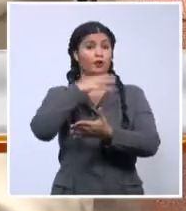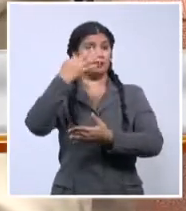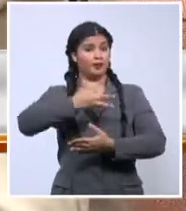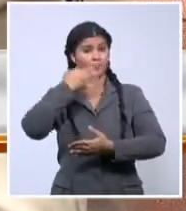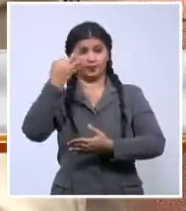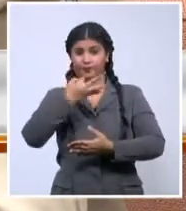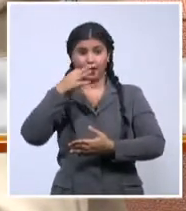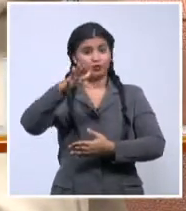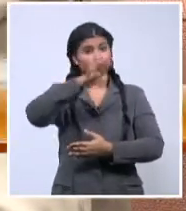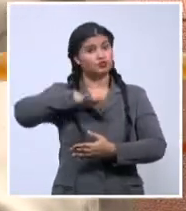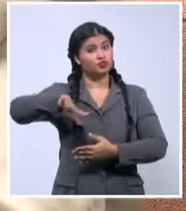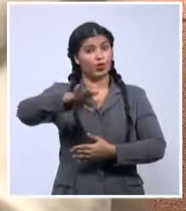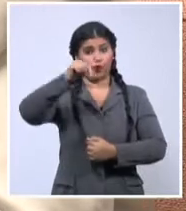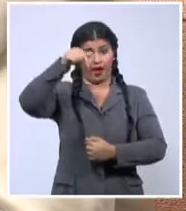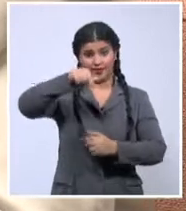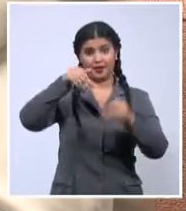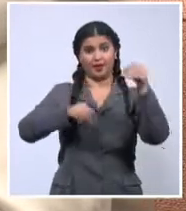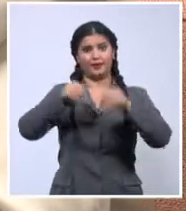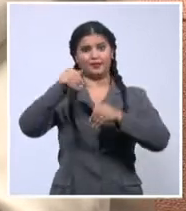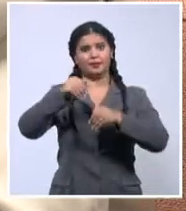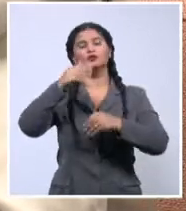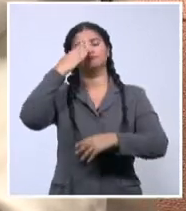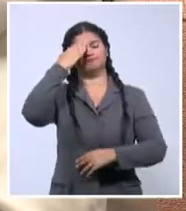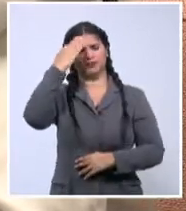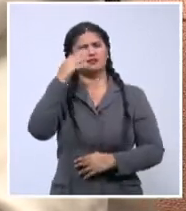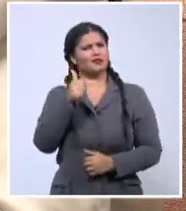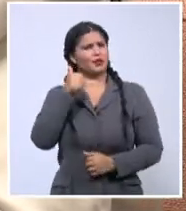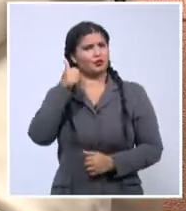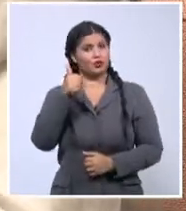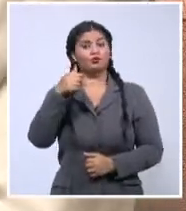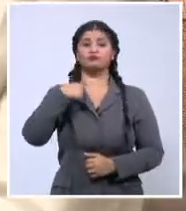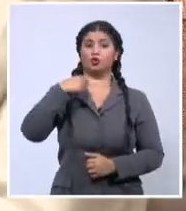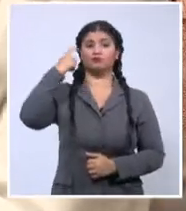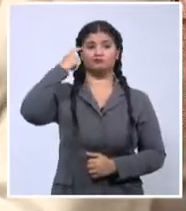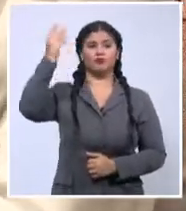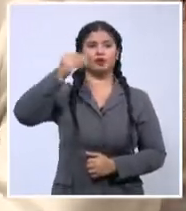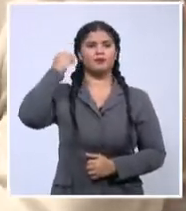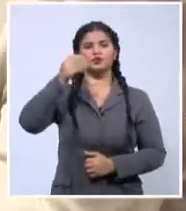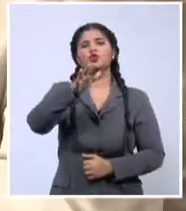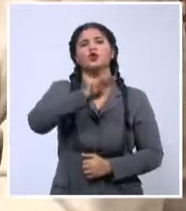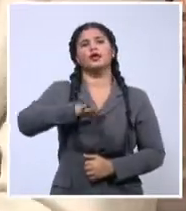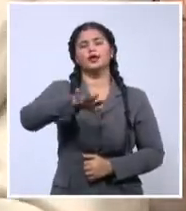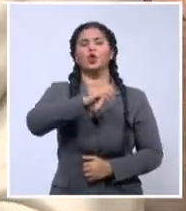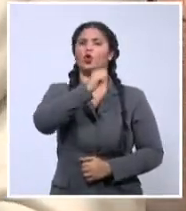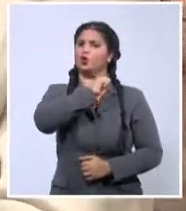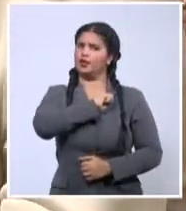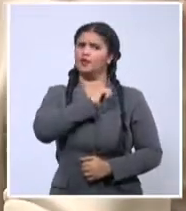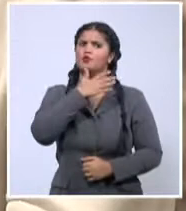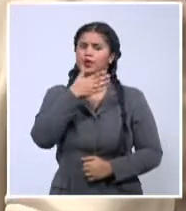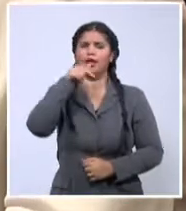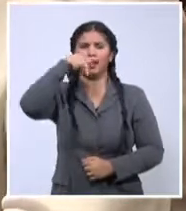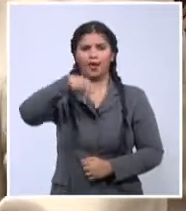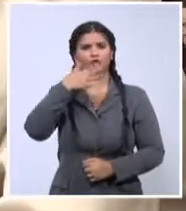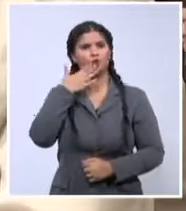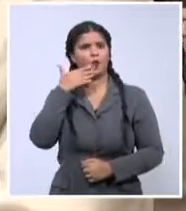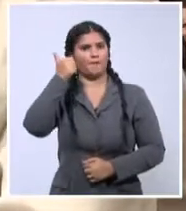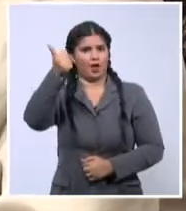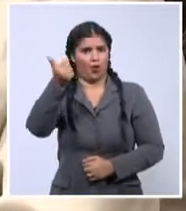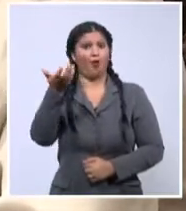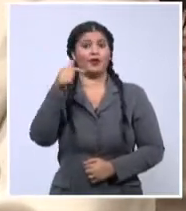a esta disposición jurídica. Realmente creo que el espíritu, con independencia de que es una ley que